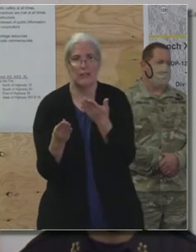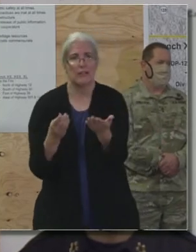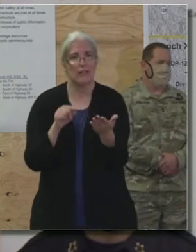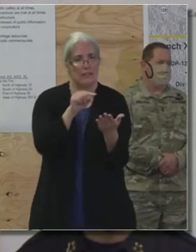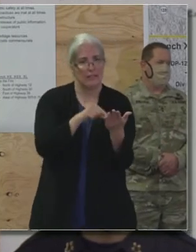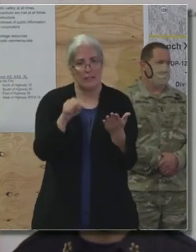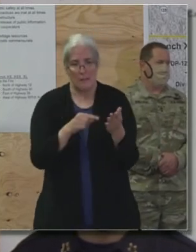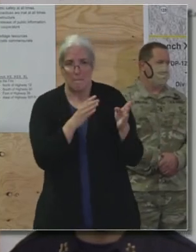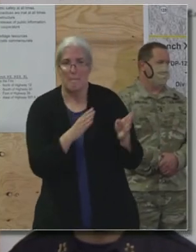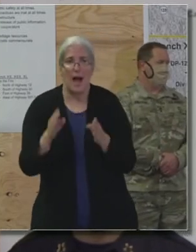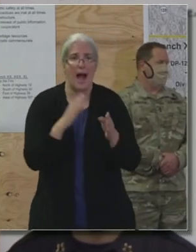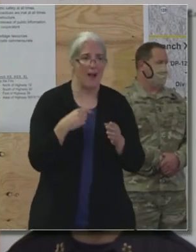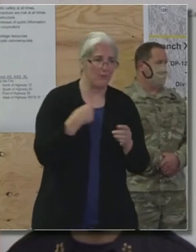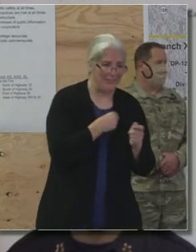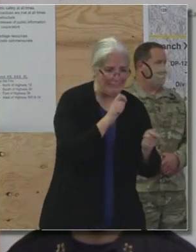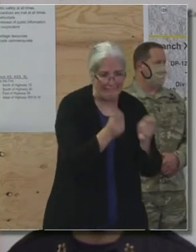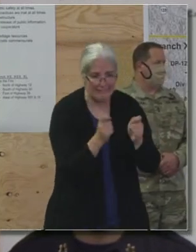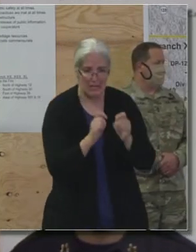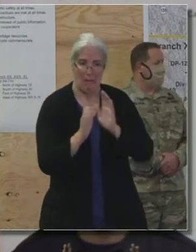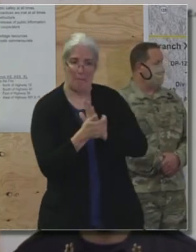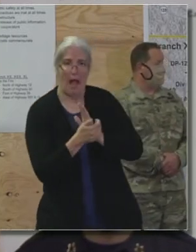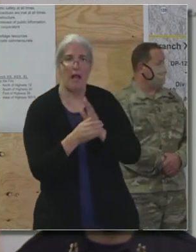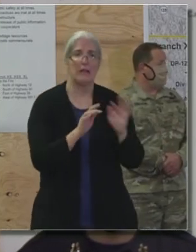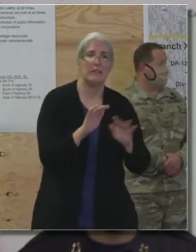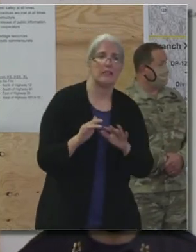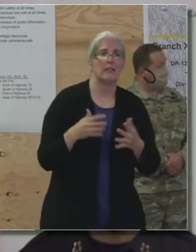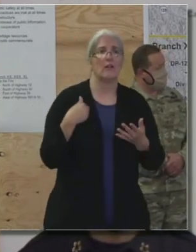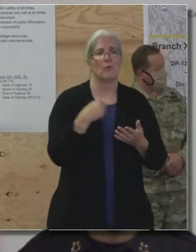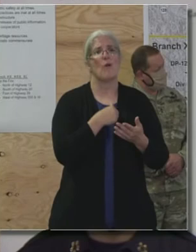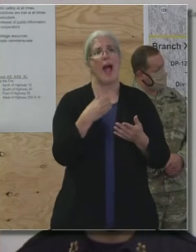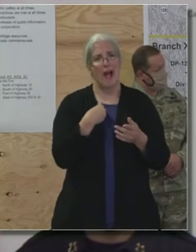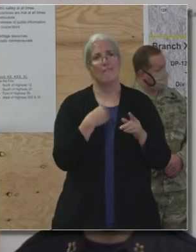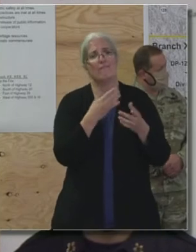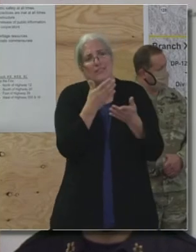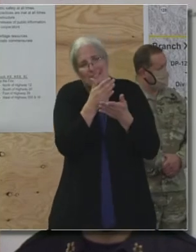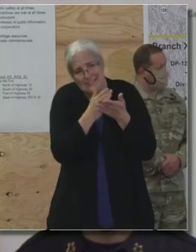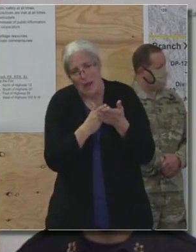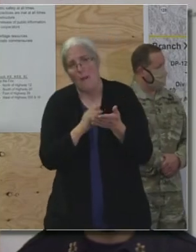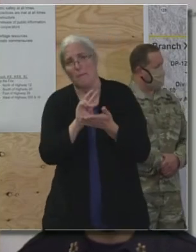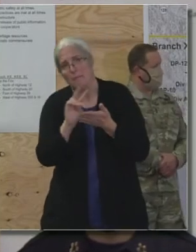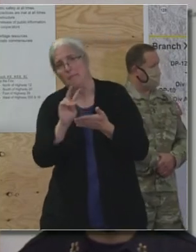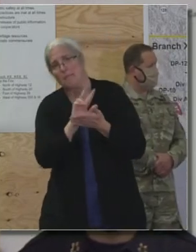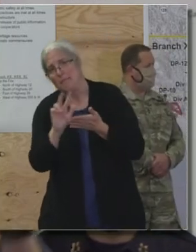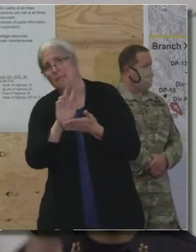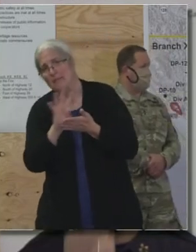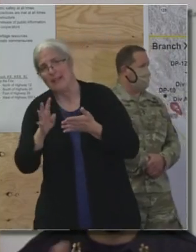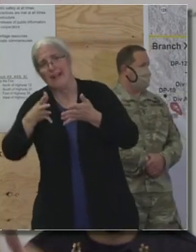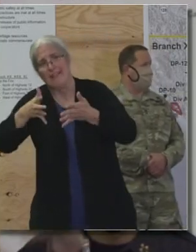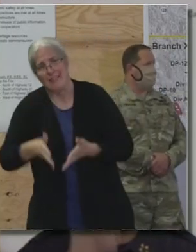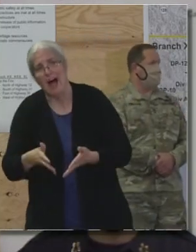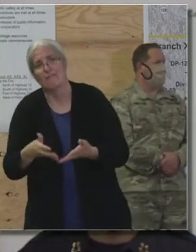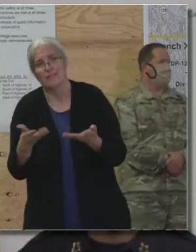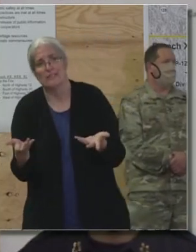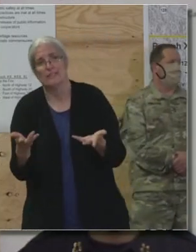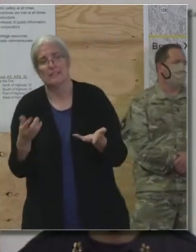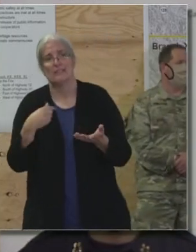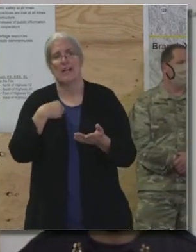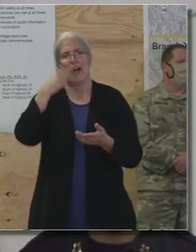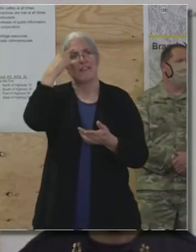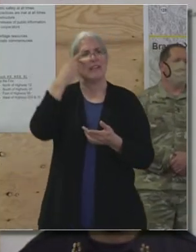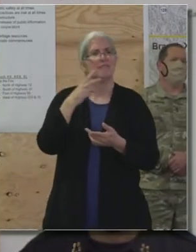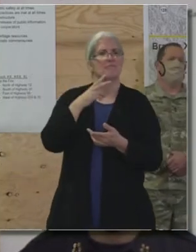proteger a inquilinos tenemos algunas semanas para poder terminar y ratificar todo esto